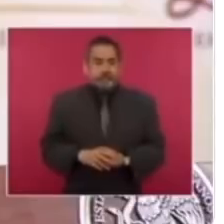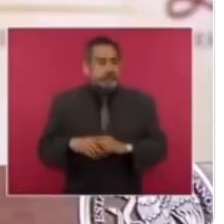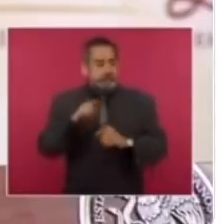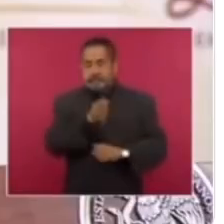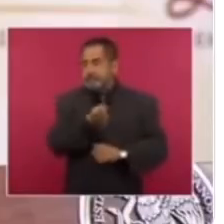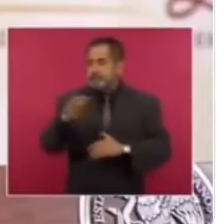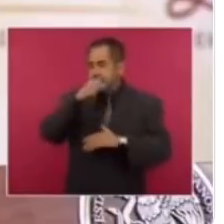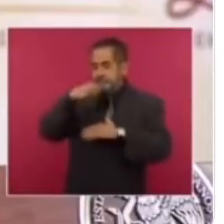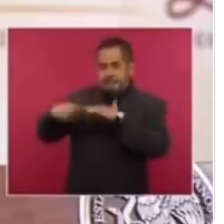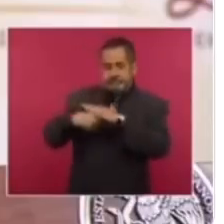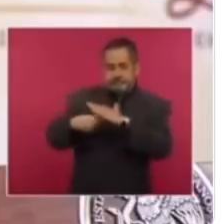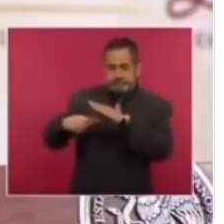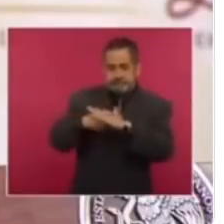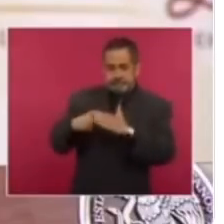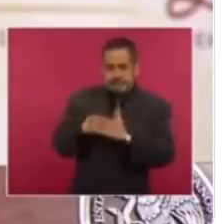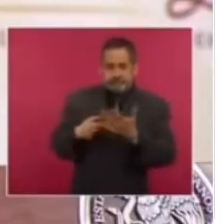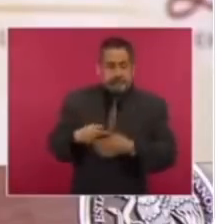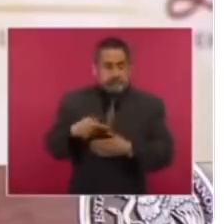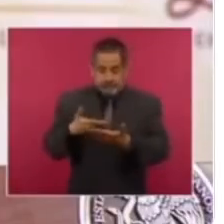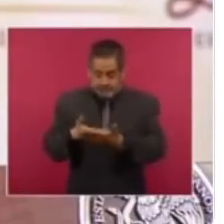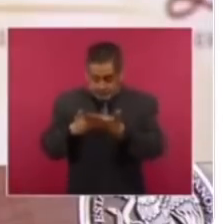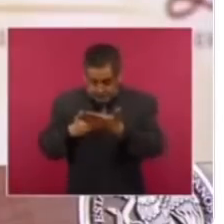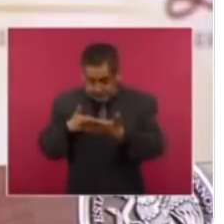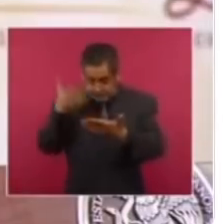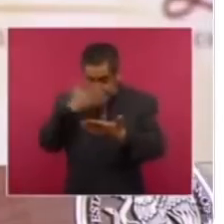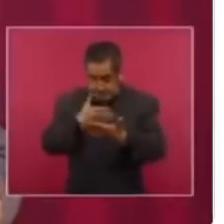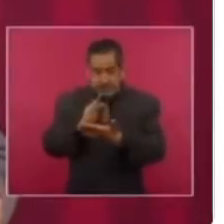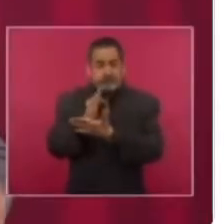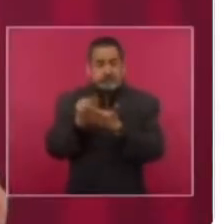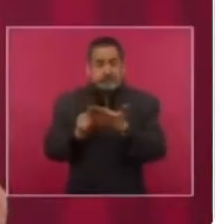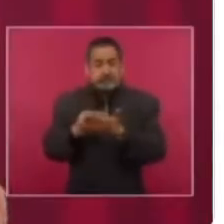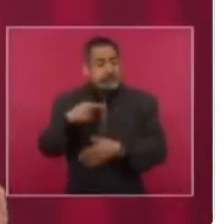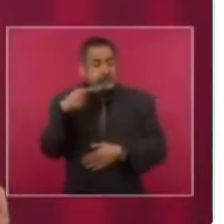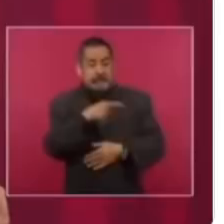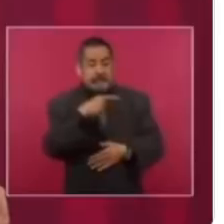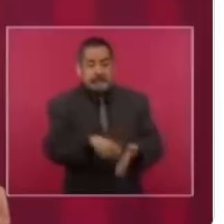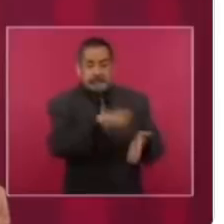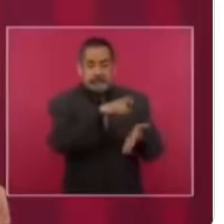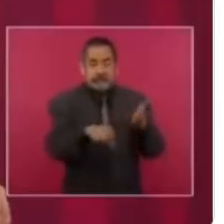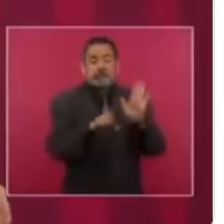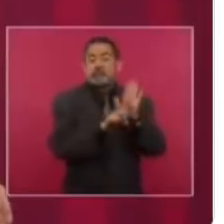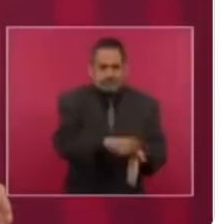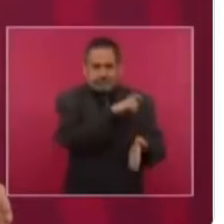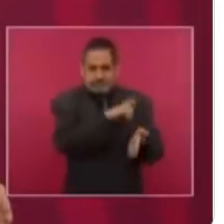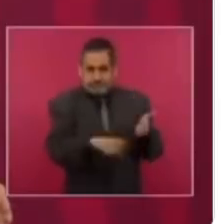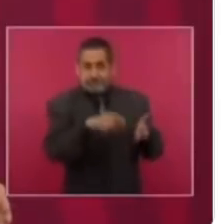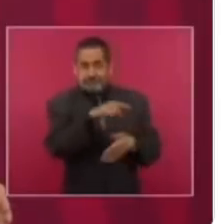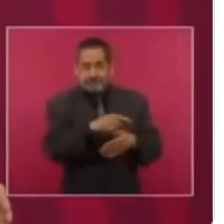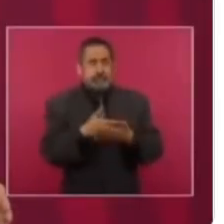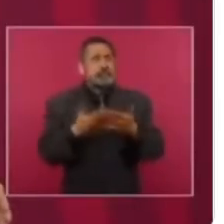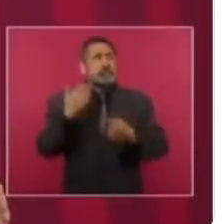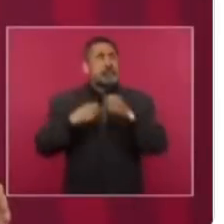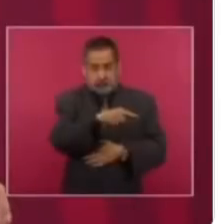información tengo una factura de un departamento que compró departamento tiene